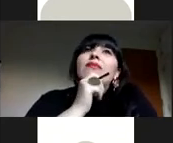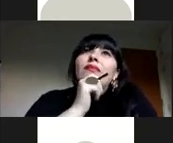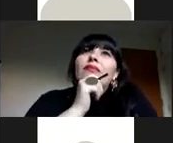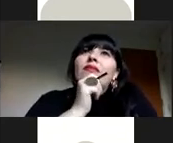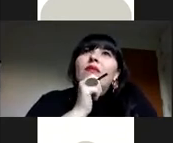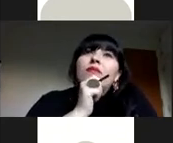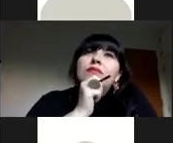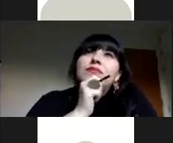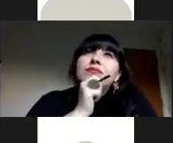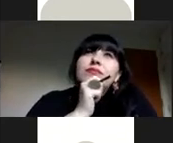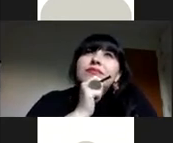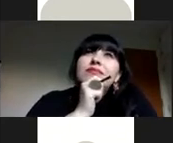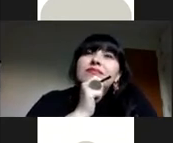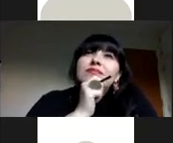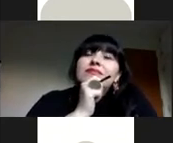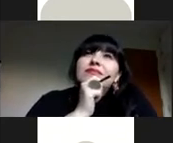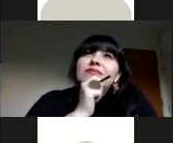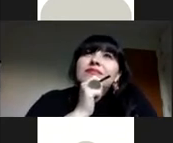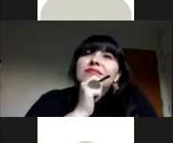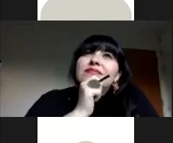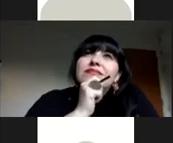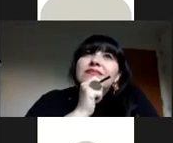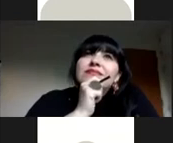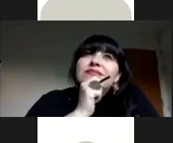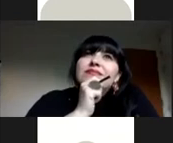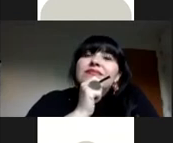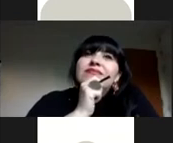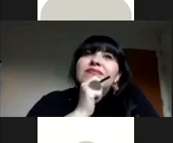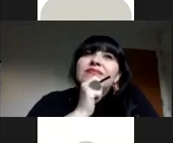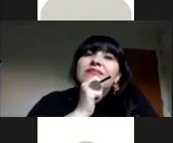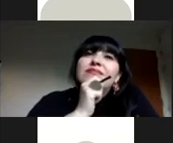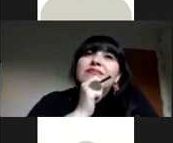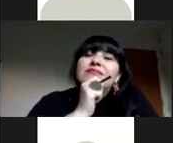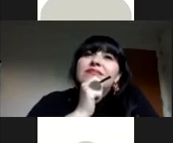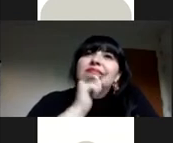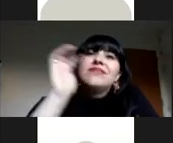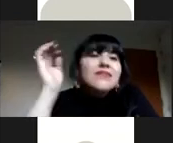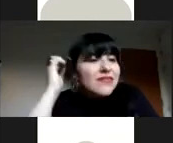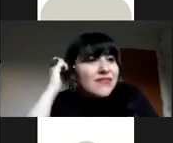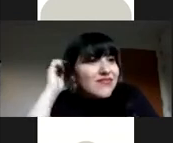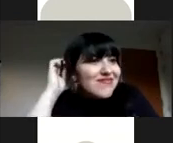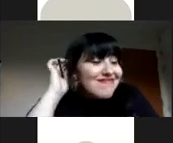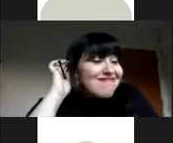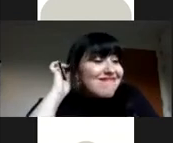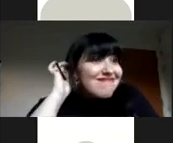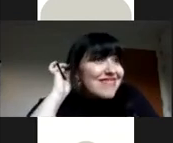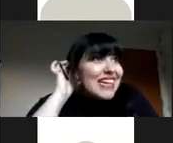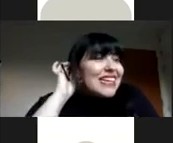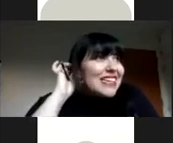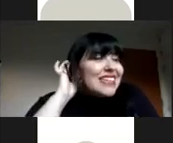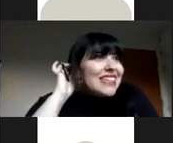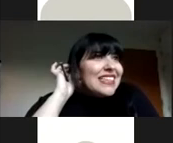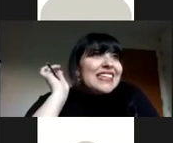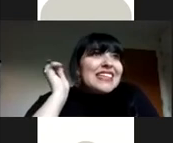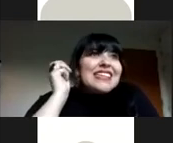Fíjate que Josefina hace una pregunta. Si existen problemas económicos, ¿cómo se mantiene este mal? O sea, ¿cómo se mantiene el tema